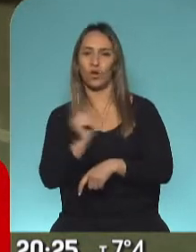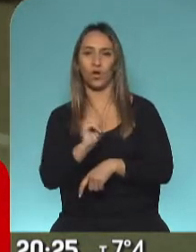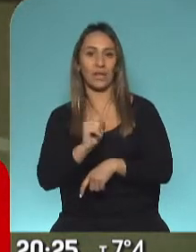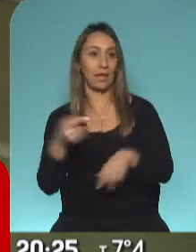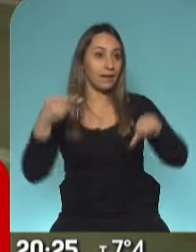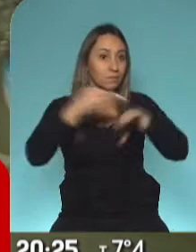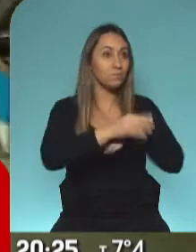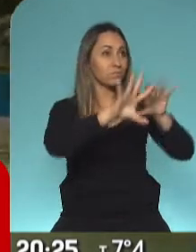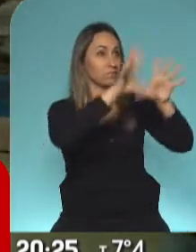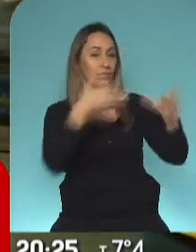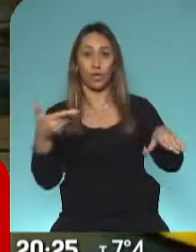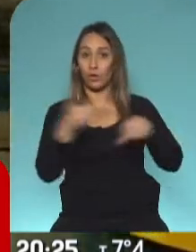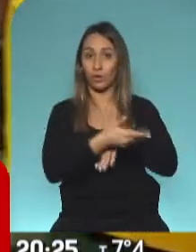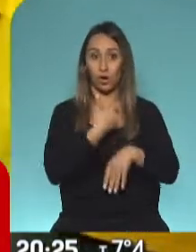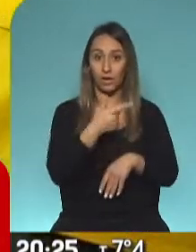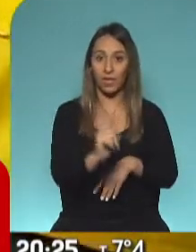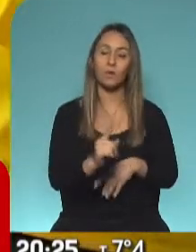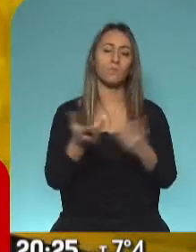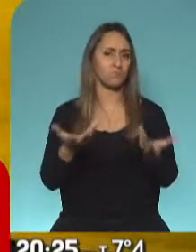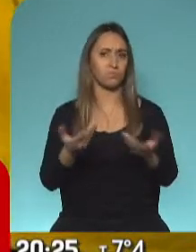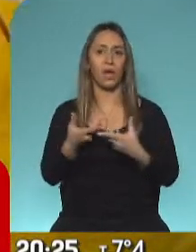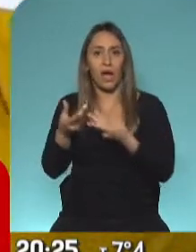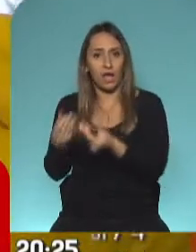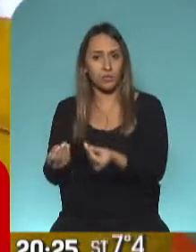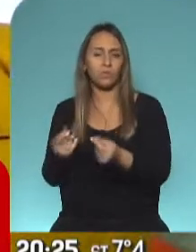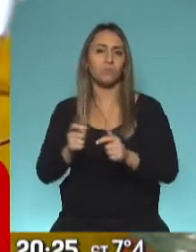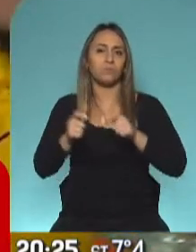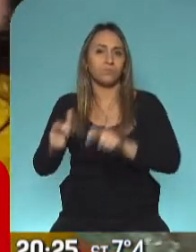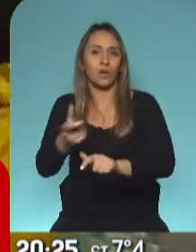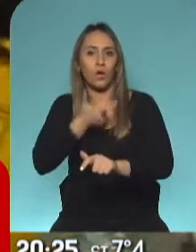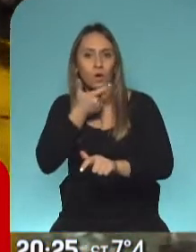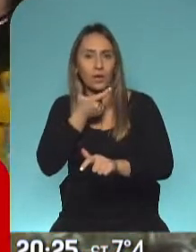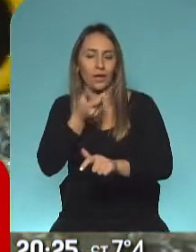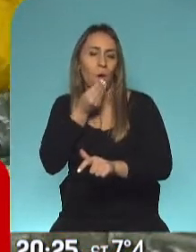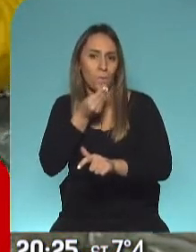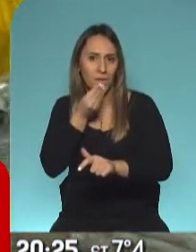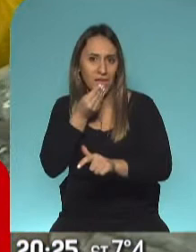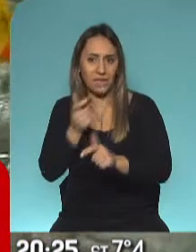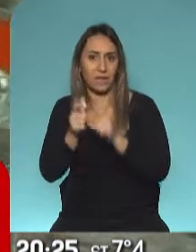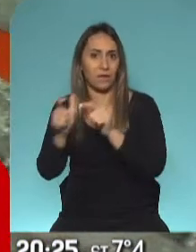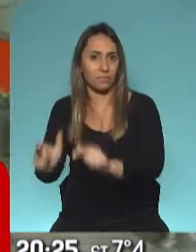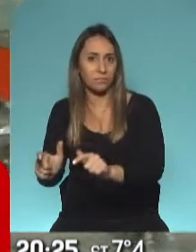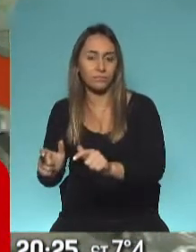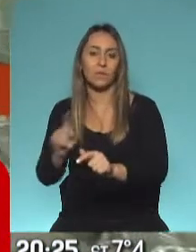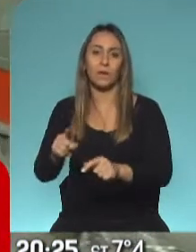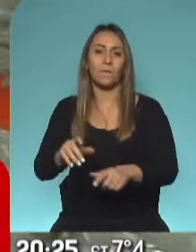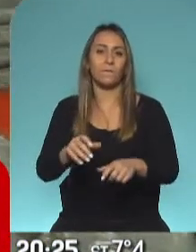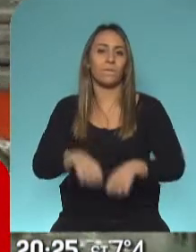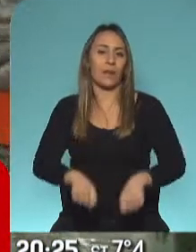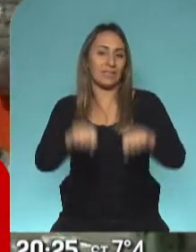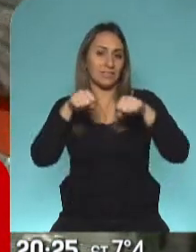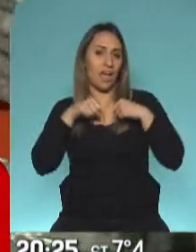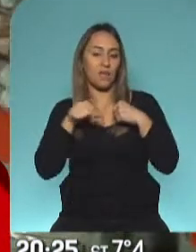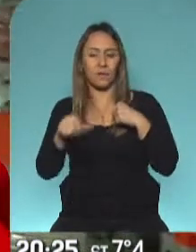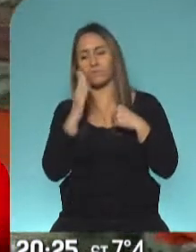inclusión se las asiste justamente con una vianda con algo de comida que se les acerca con una frazada para que puedan